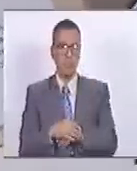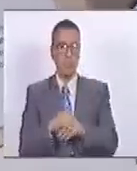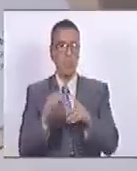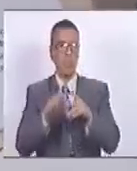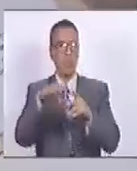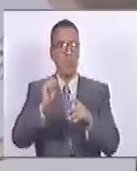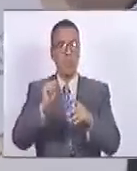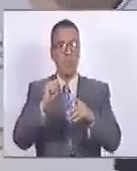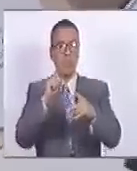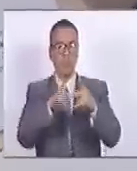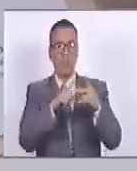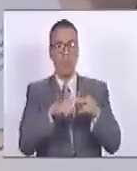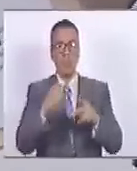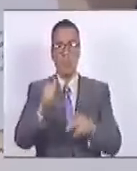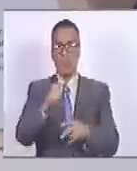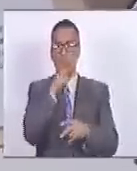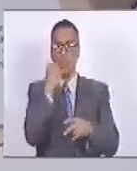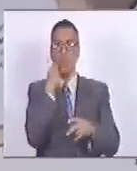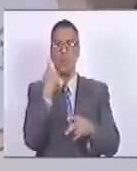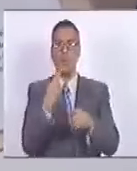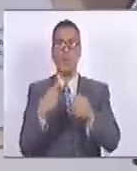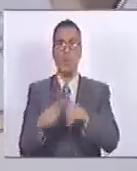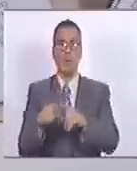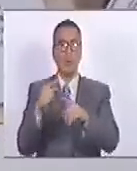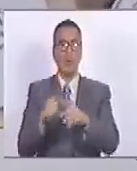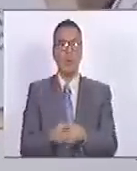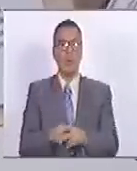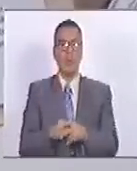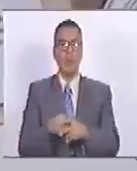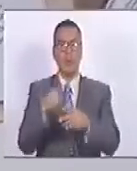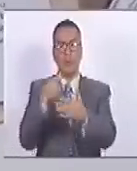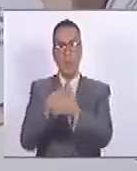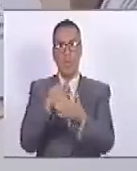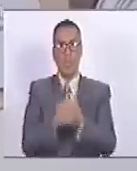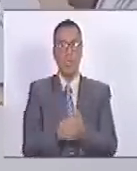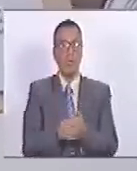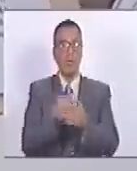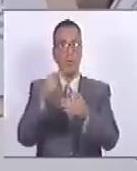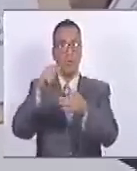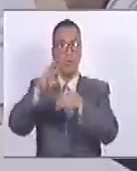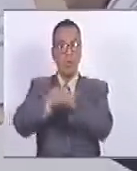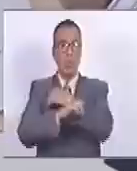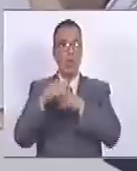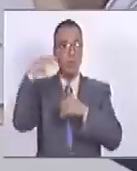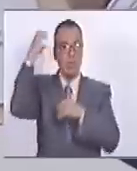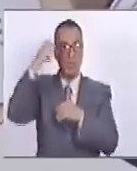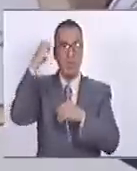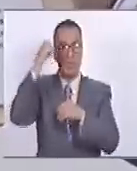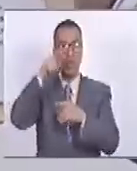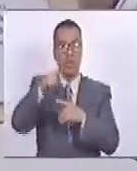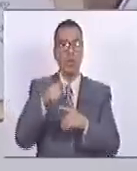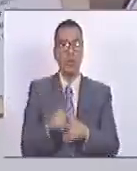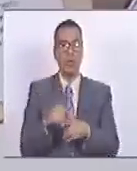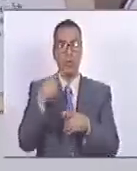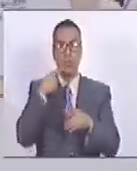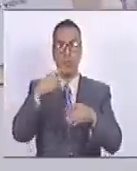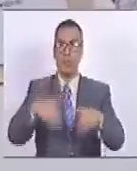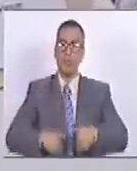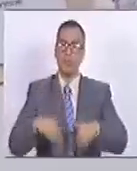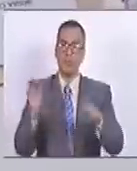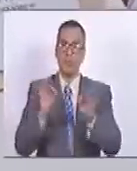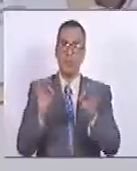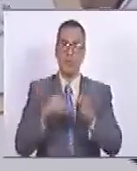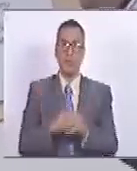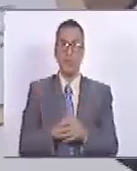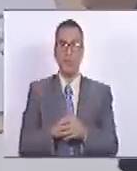Coches, champán, empleo ficticio, los gastos fraudulentos en el Europarlamento. Le salió el verso sin esfuerzo.